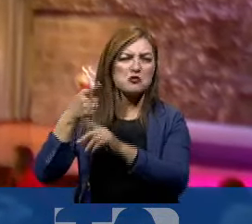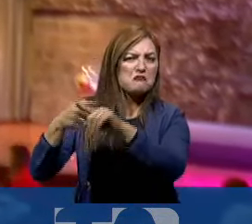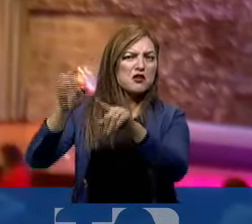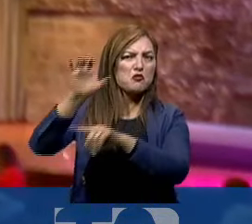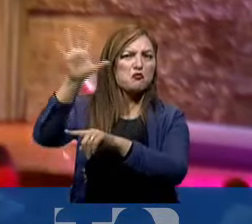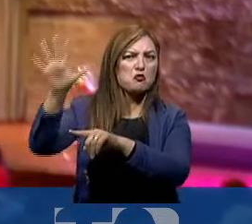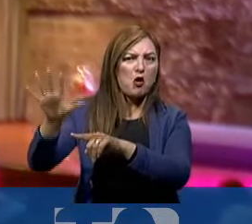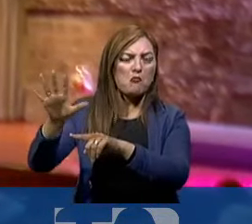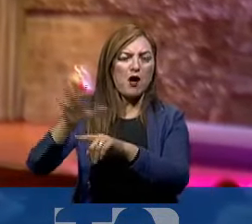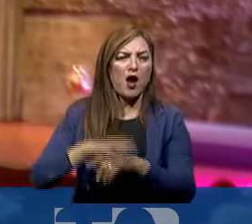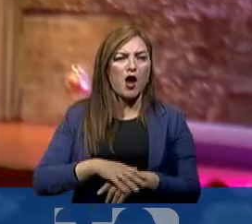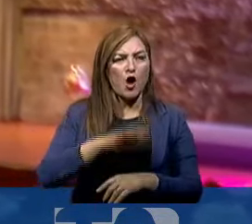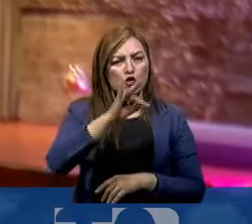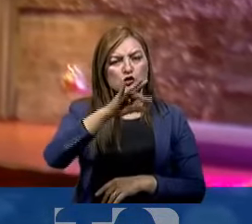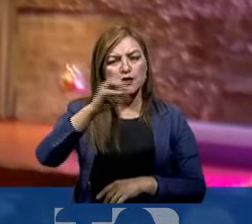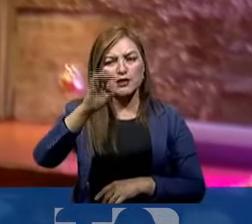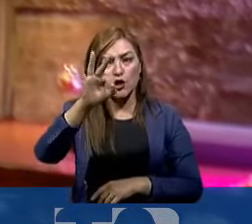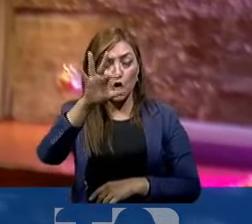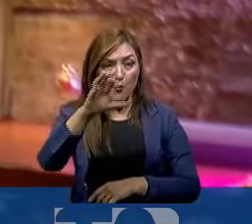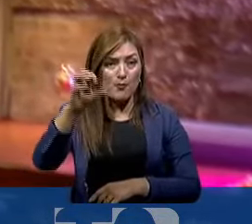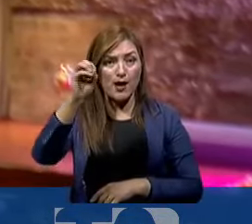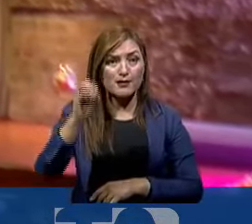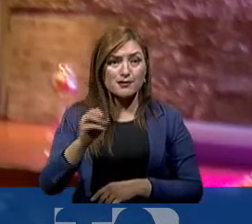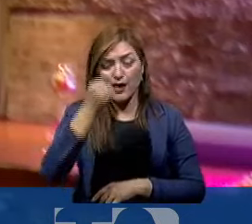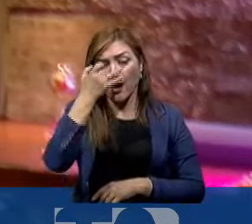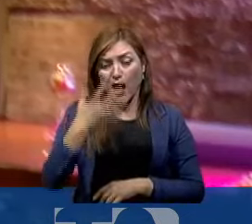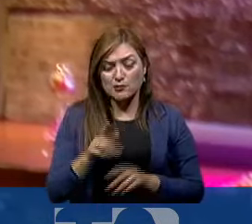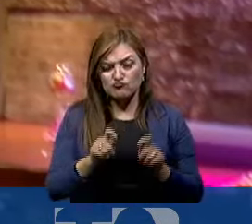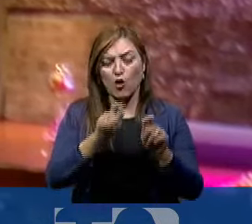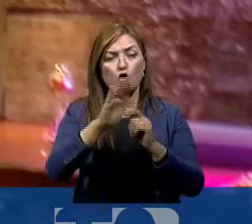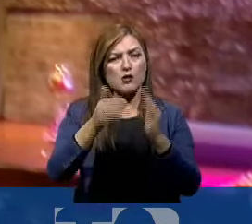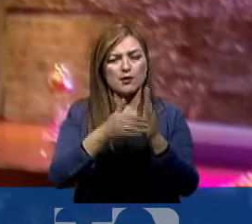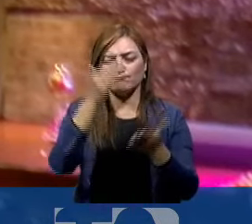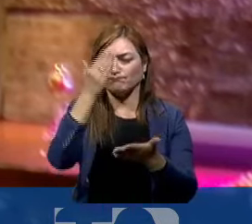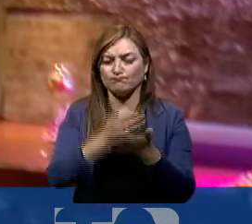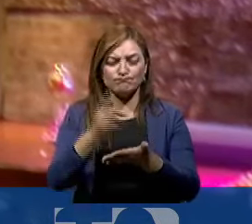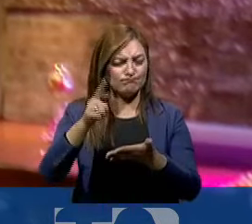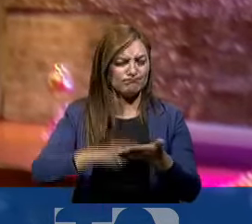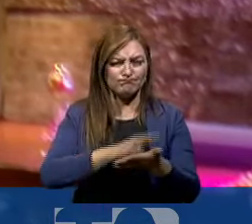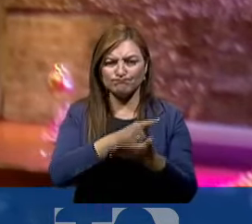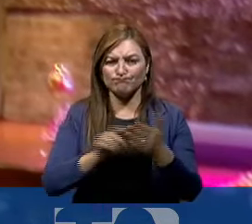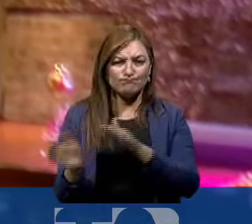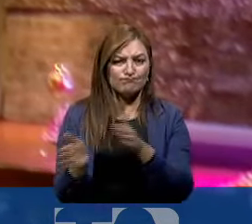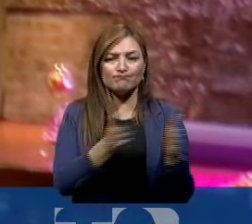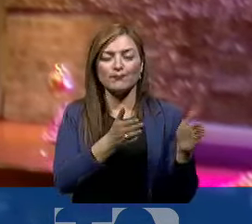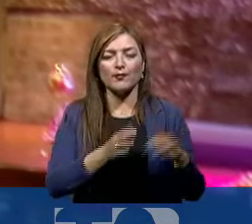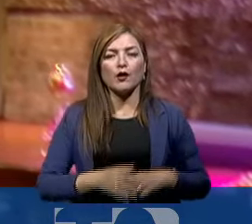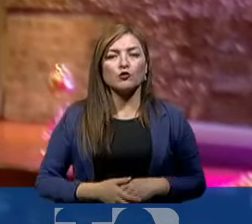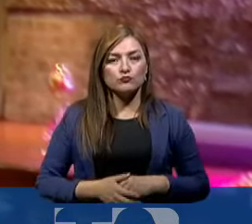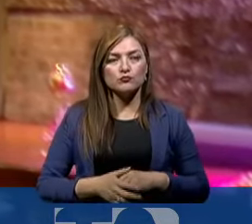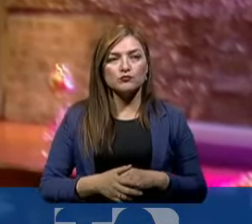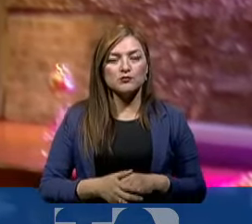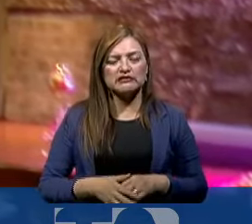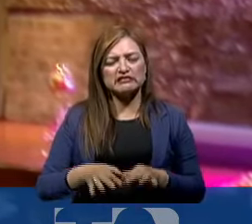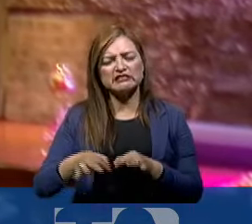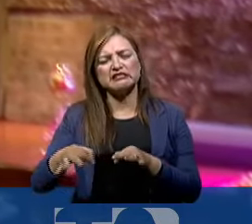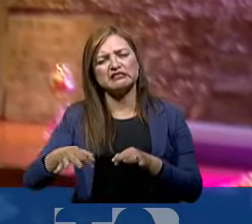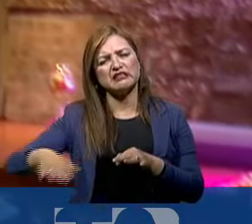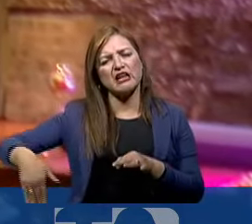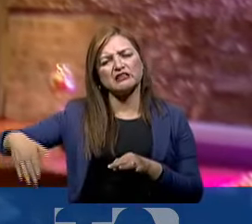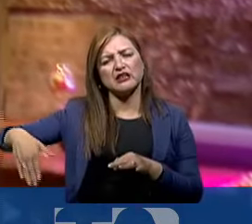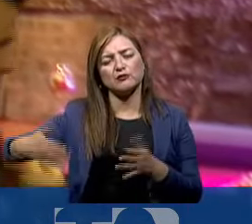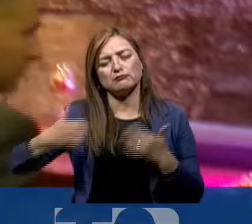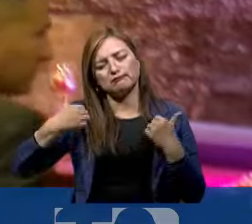al 90% tiene una curación, es decir, nunca más volver el cáncer. Y en otros casos, cuando son descubiertos en estadios tardíos,